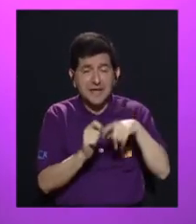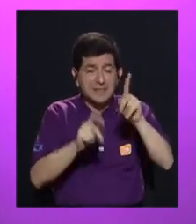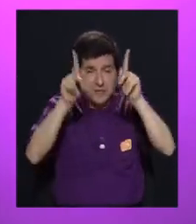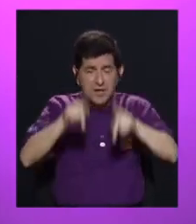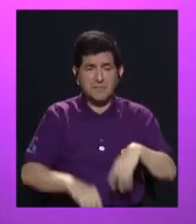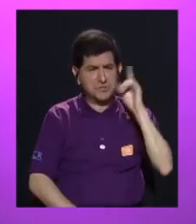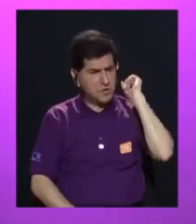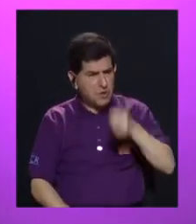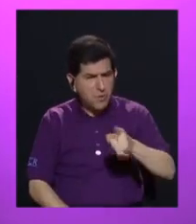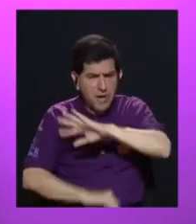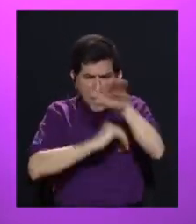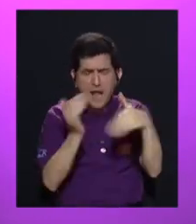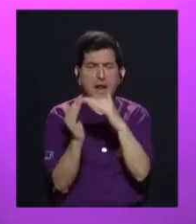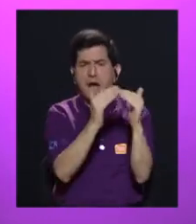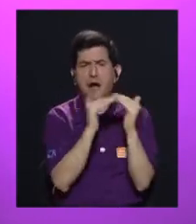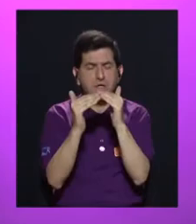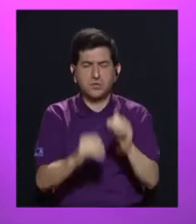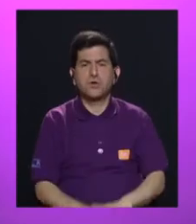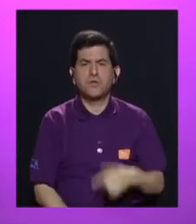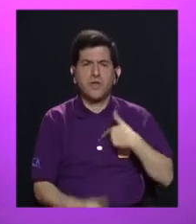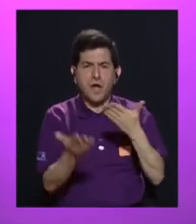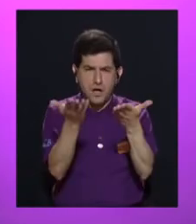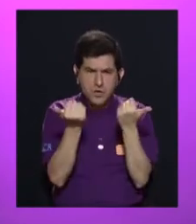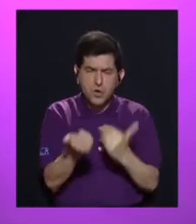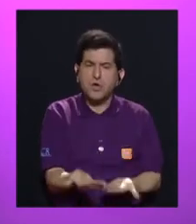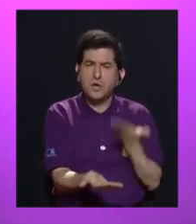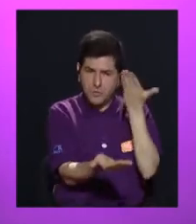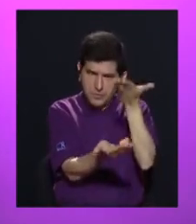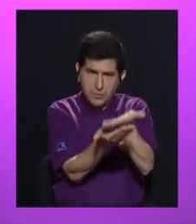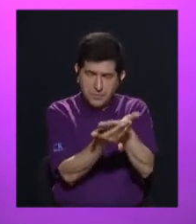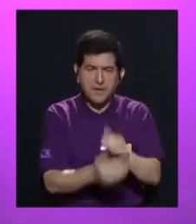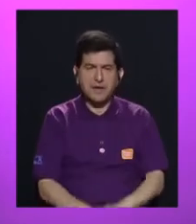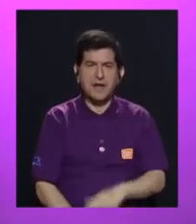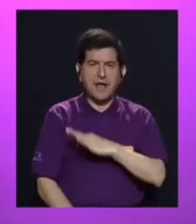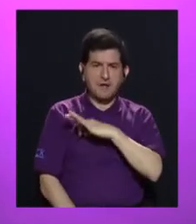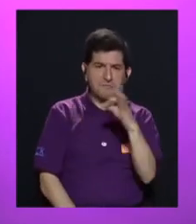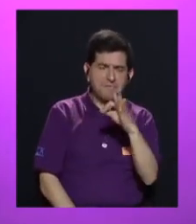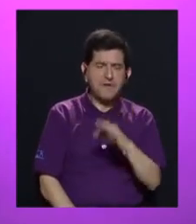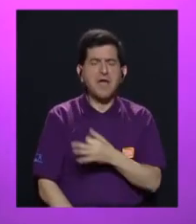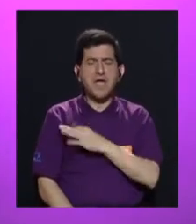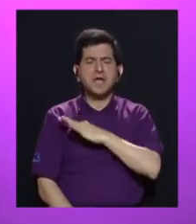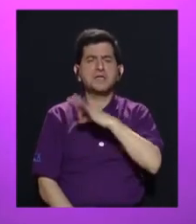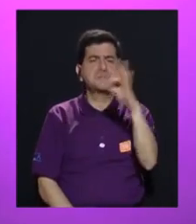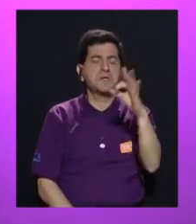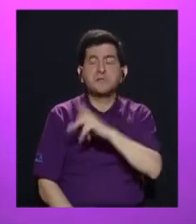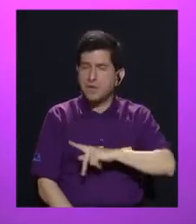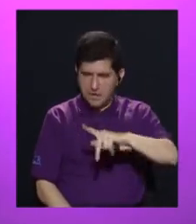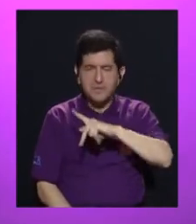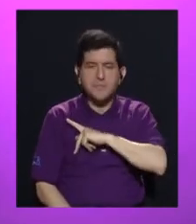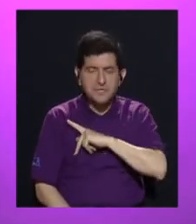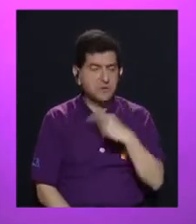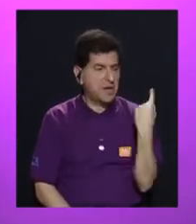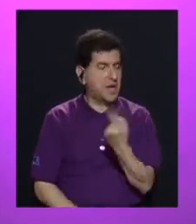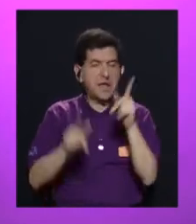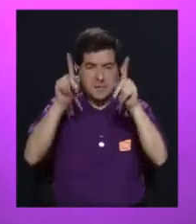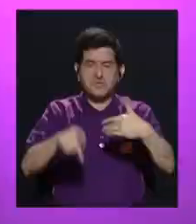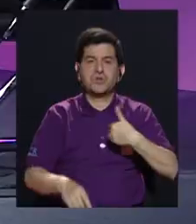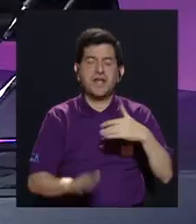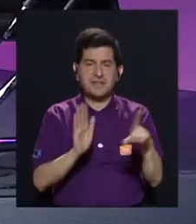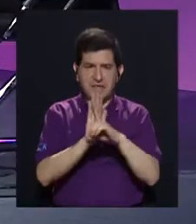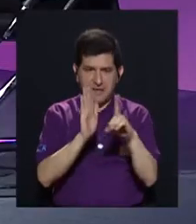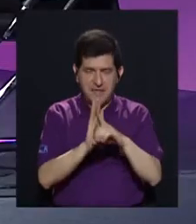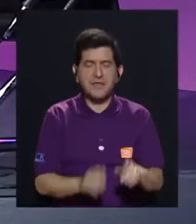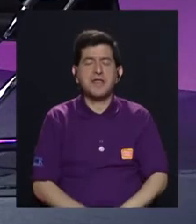que imponerse a toda la población yo yo quiero dejar acá planteado que la fe la espiritualidad son cosas muy personales cada quien tiene derecho a